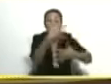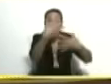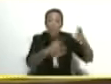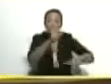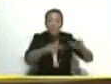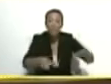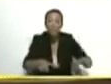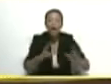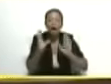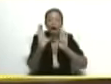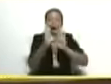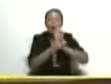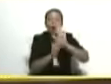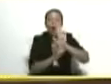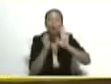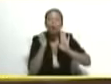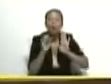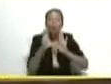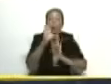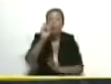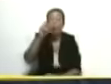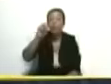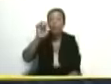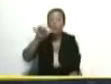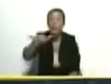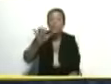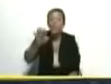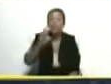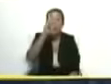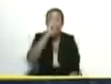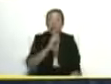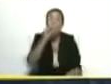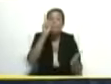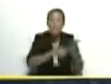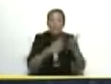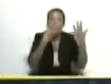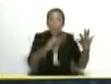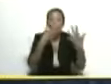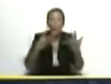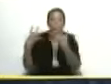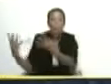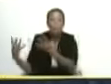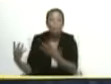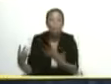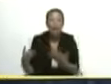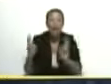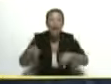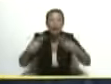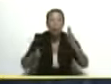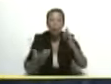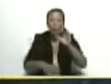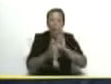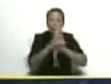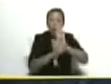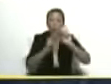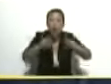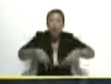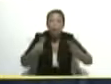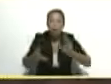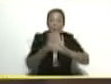¿Tú fuiste constituyente? ¿Del 99? No, claro, no, el 2017 es otra cosa.